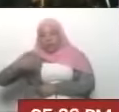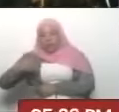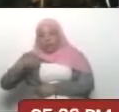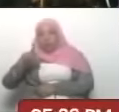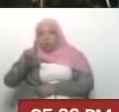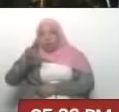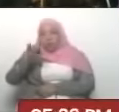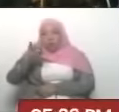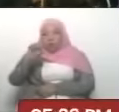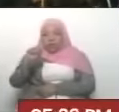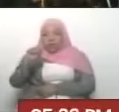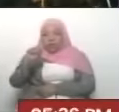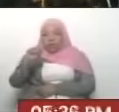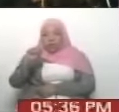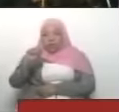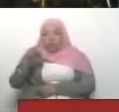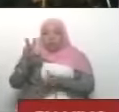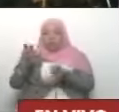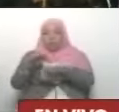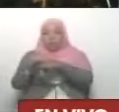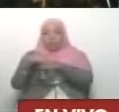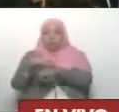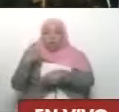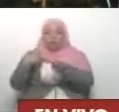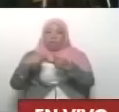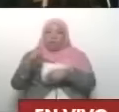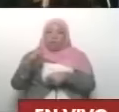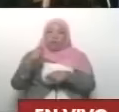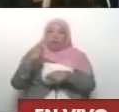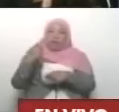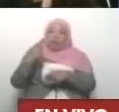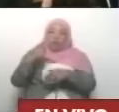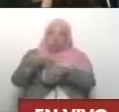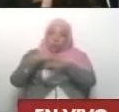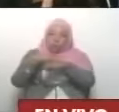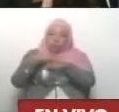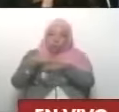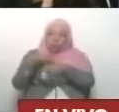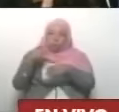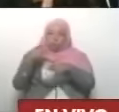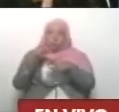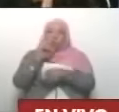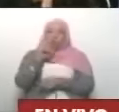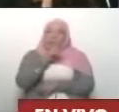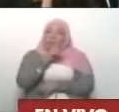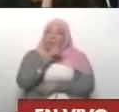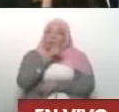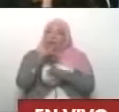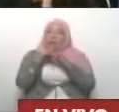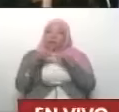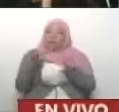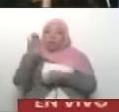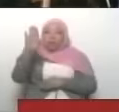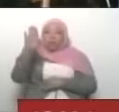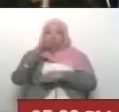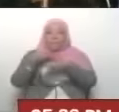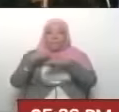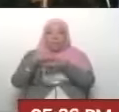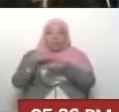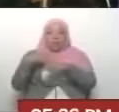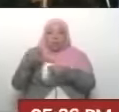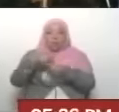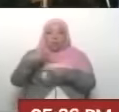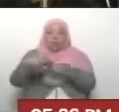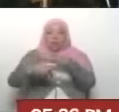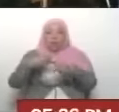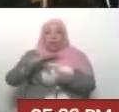Luis Villegas, nuevo ministro de Comercio Nacional. Han sido nombrados ustedes ministros para una etapa